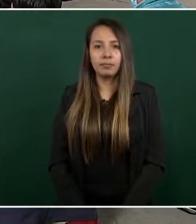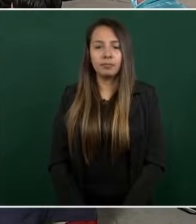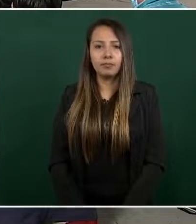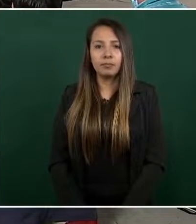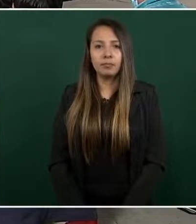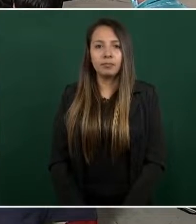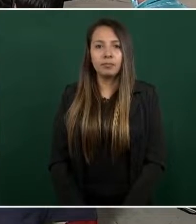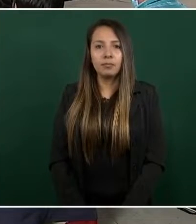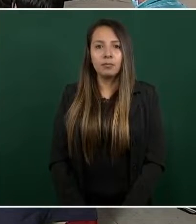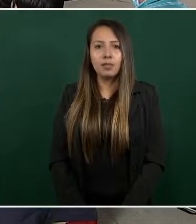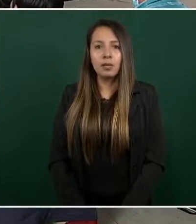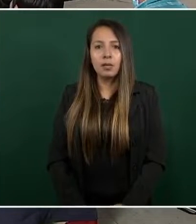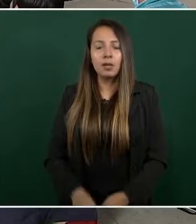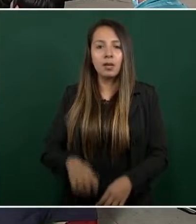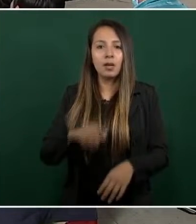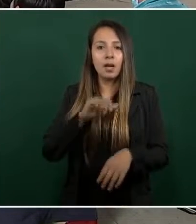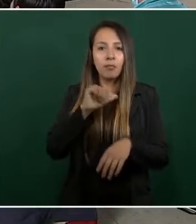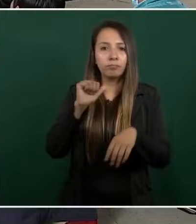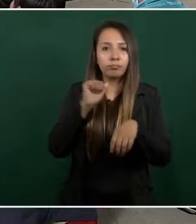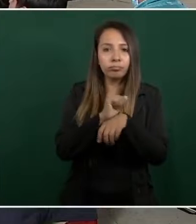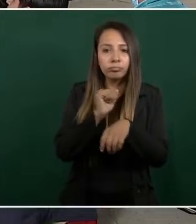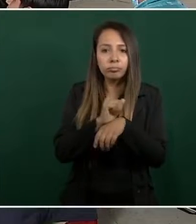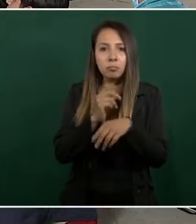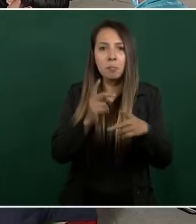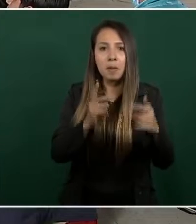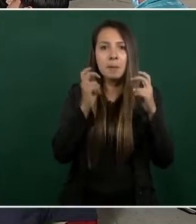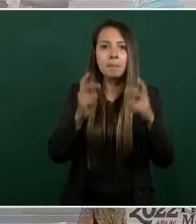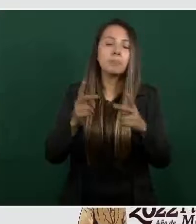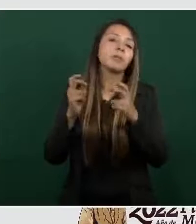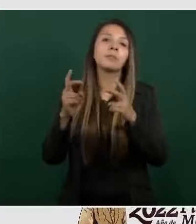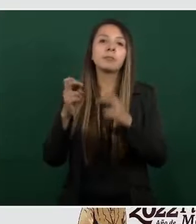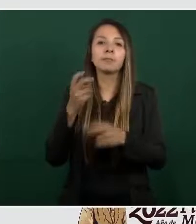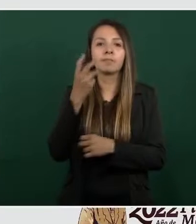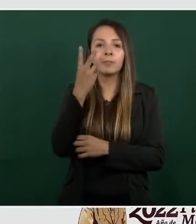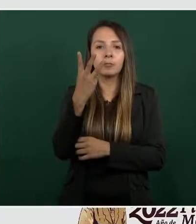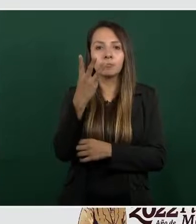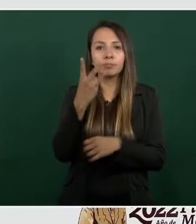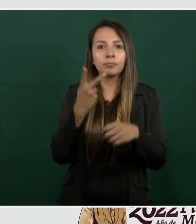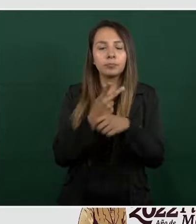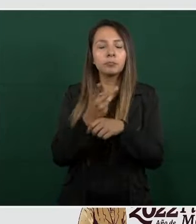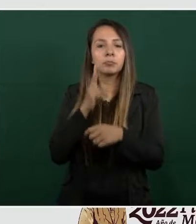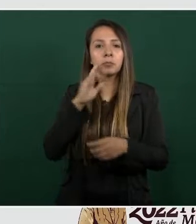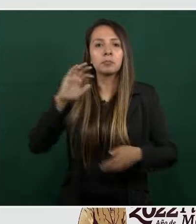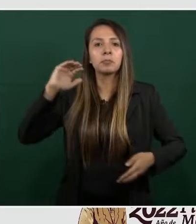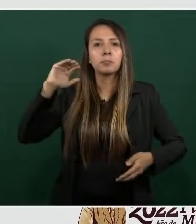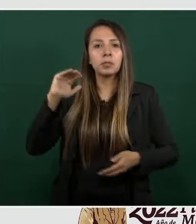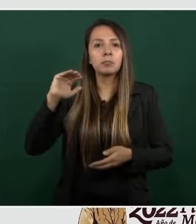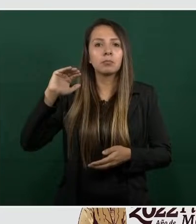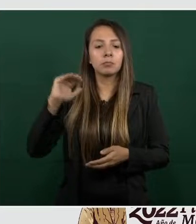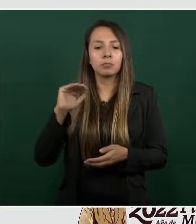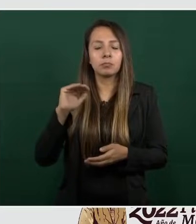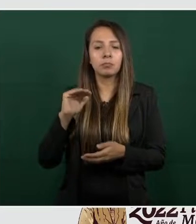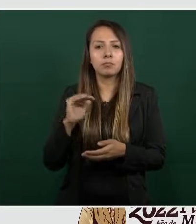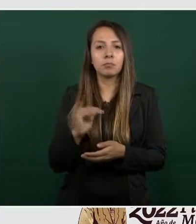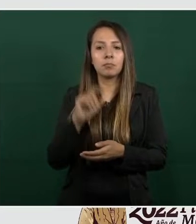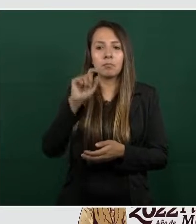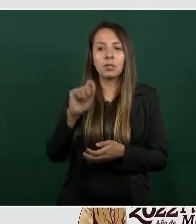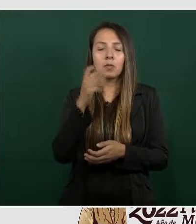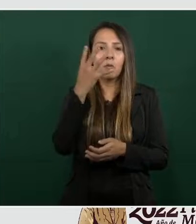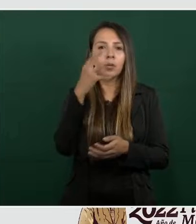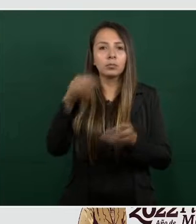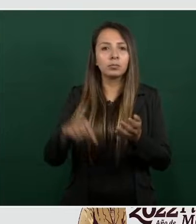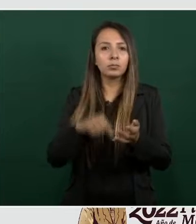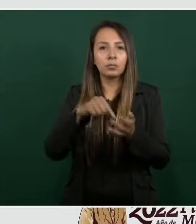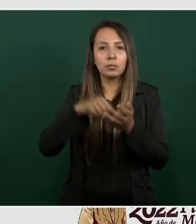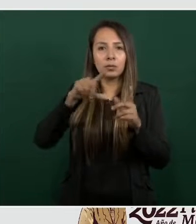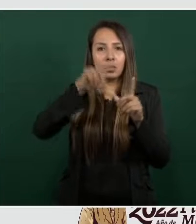En robo en transportes, 3 eventos de esta naturaleza, la tendencia es a la baja, el 24 lugar a nivel nacional,